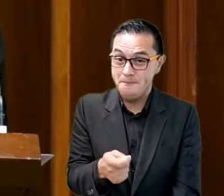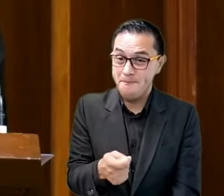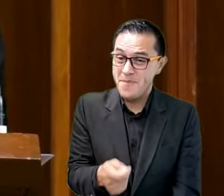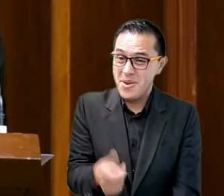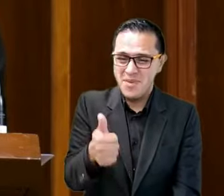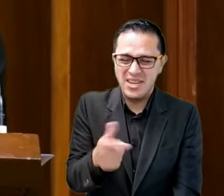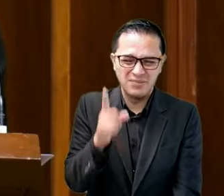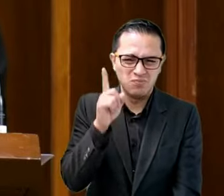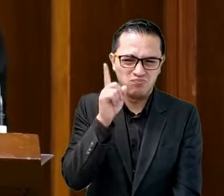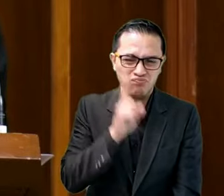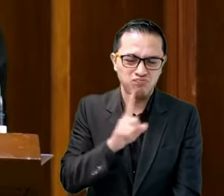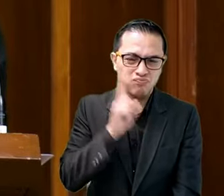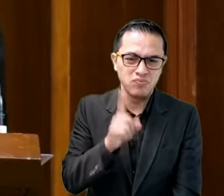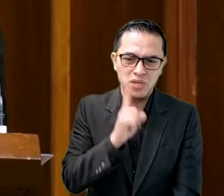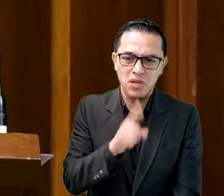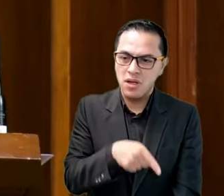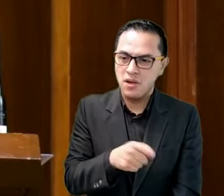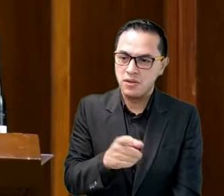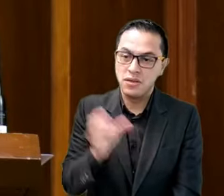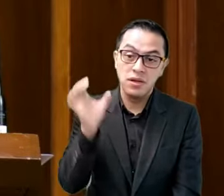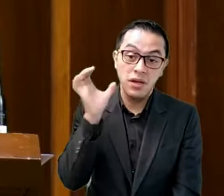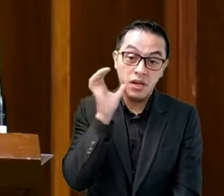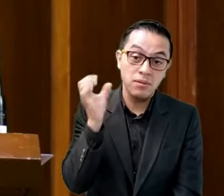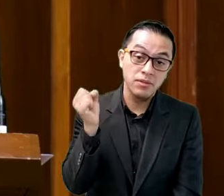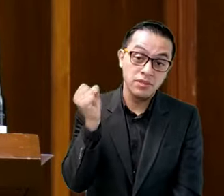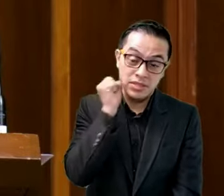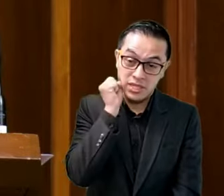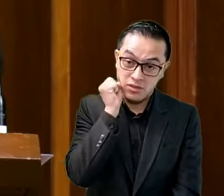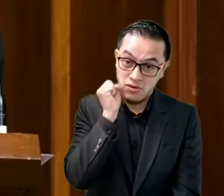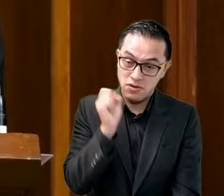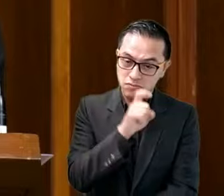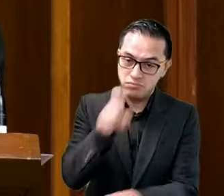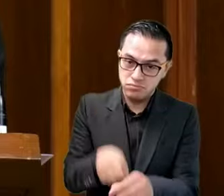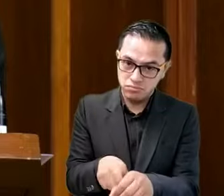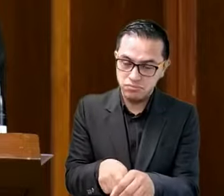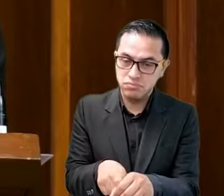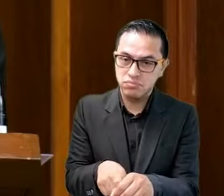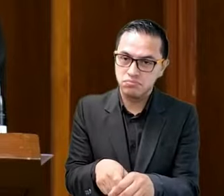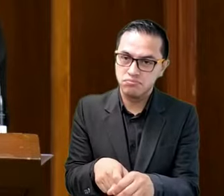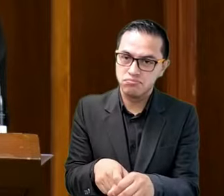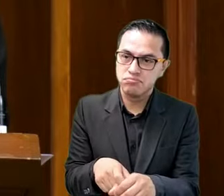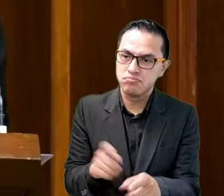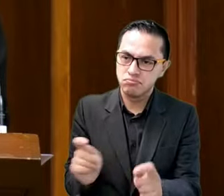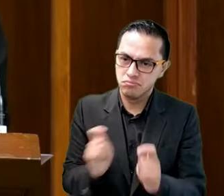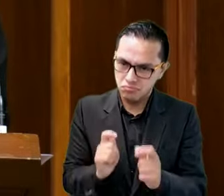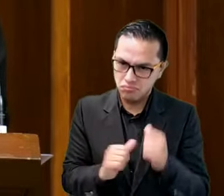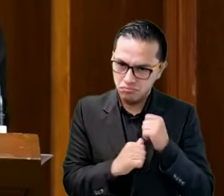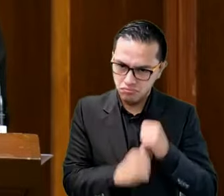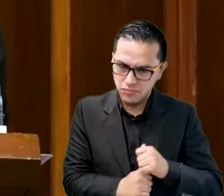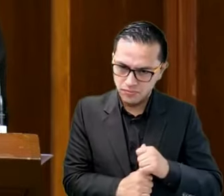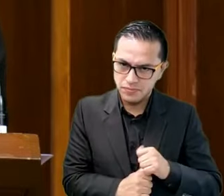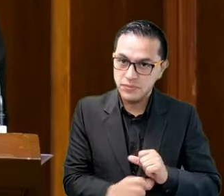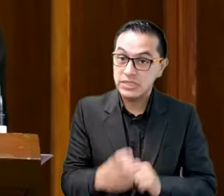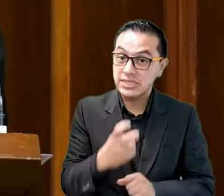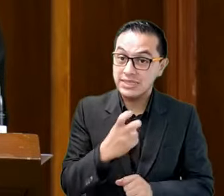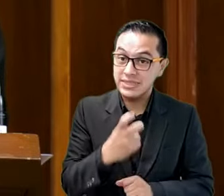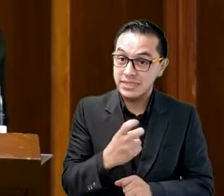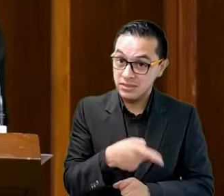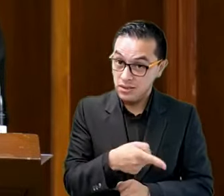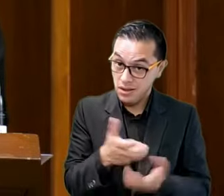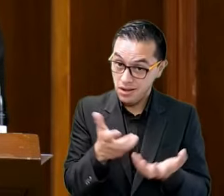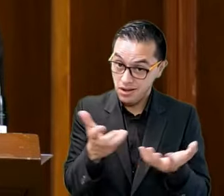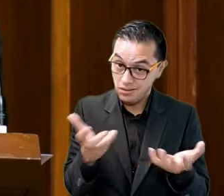ocupar escaños en el senado y en el congreso demostrando con hechos